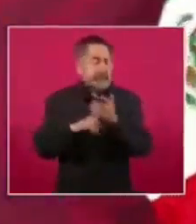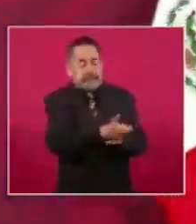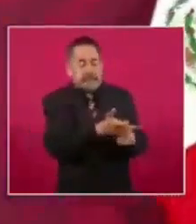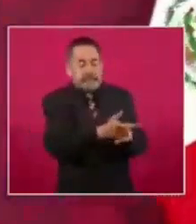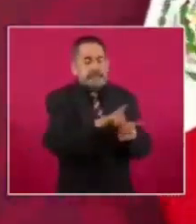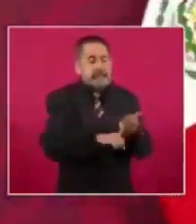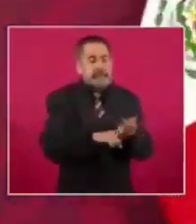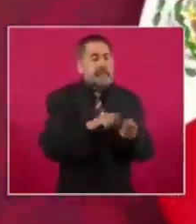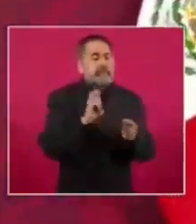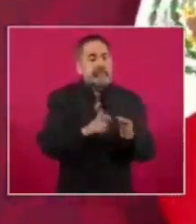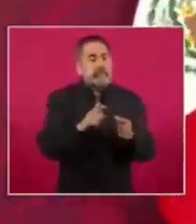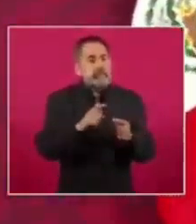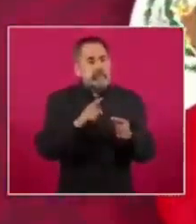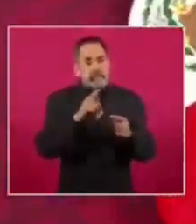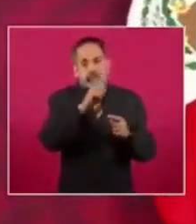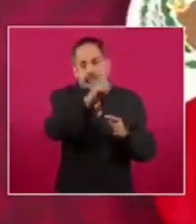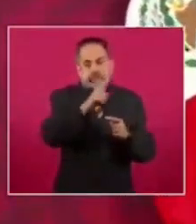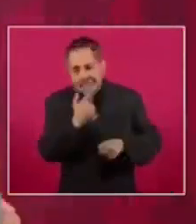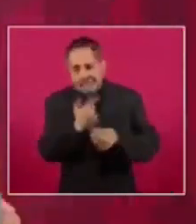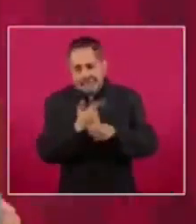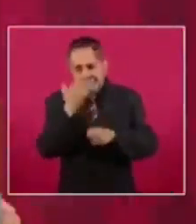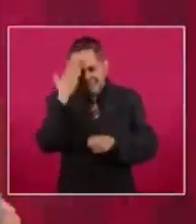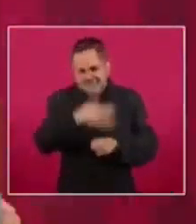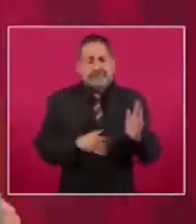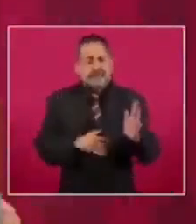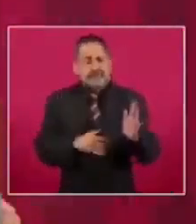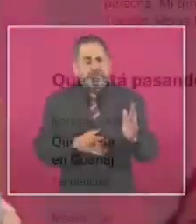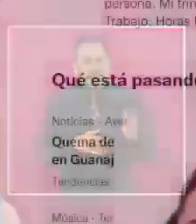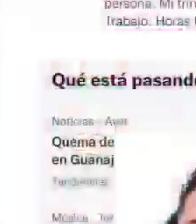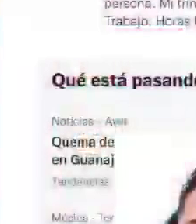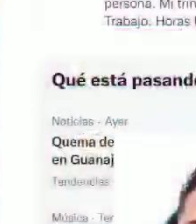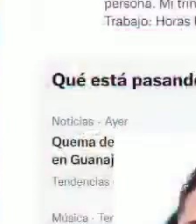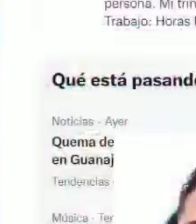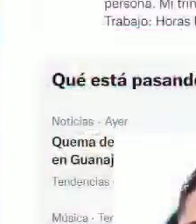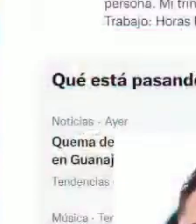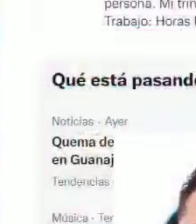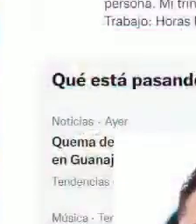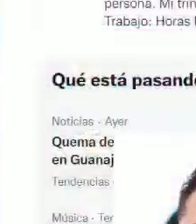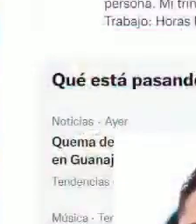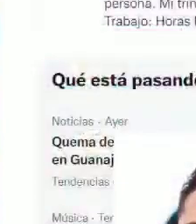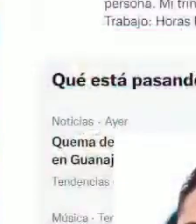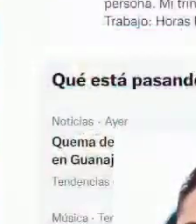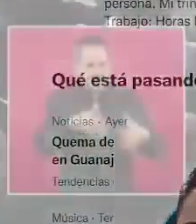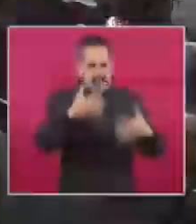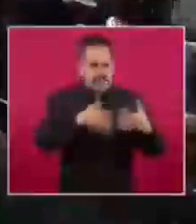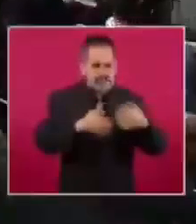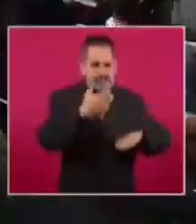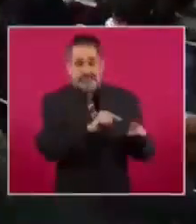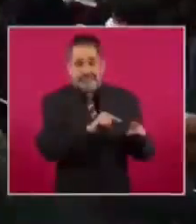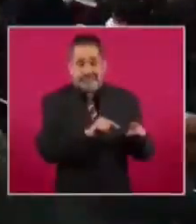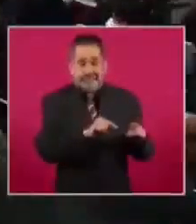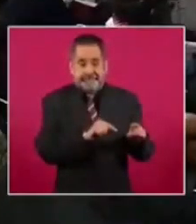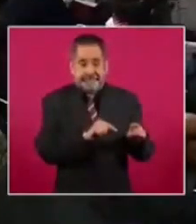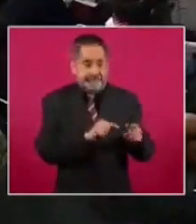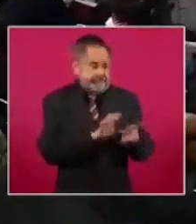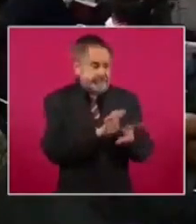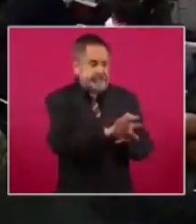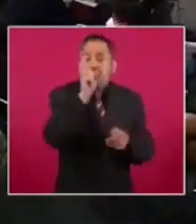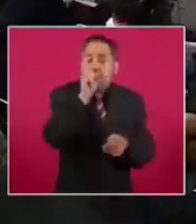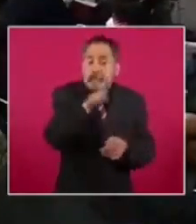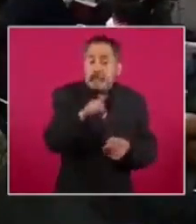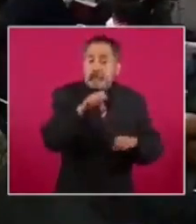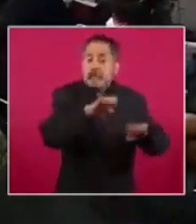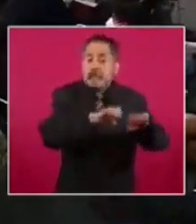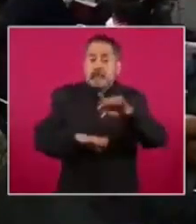recibían dinero de las organizaciones empresariales, de algunos empresarios o influyentes, y también de